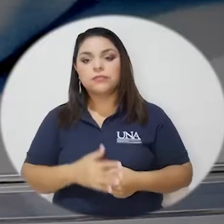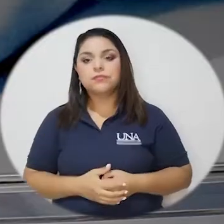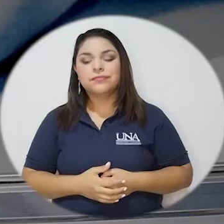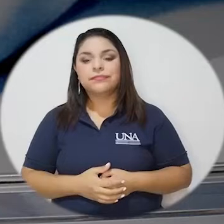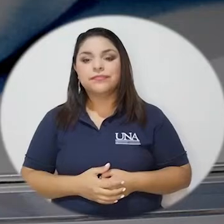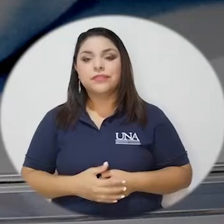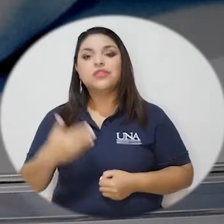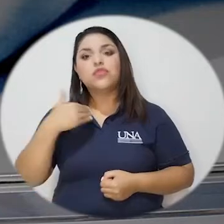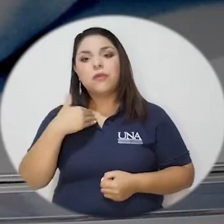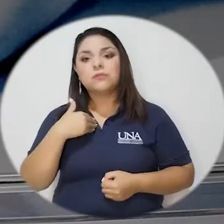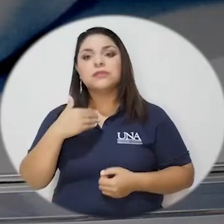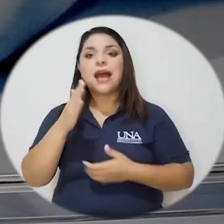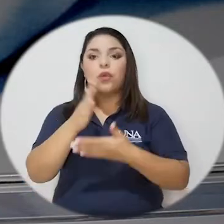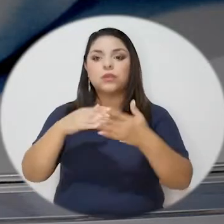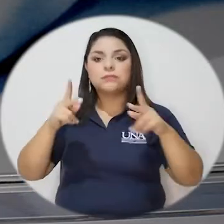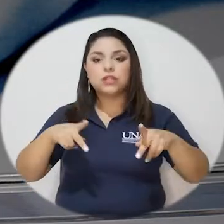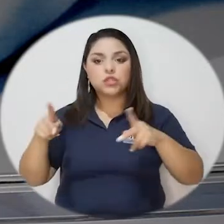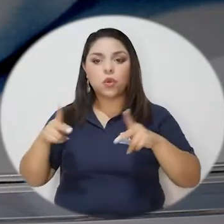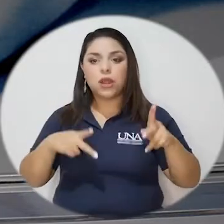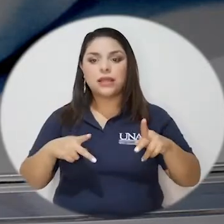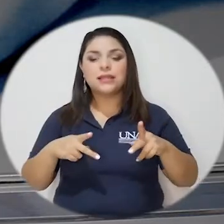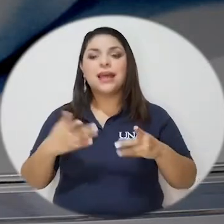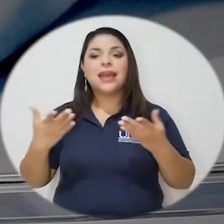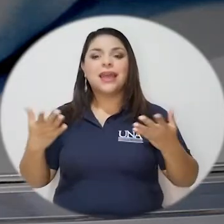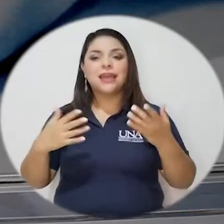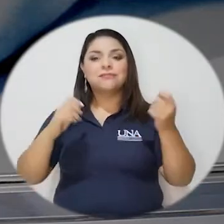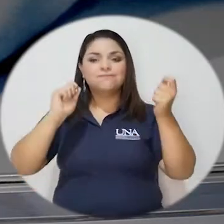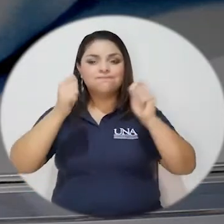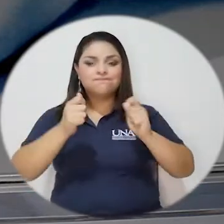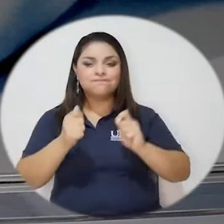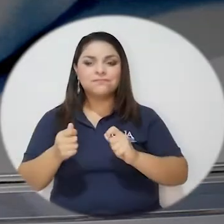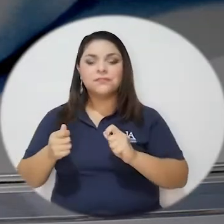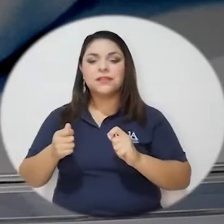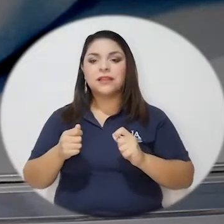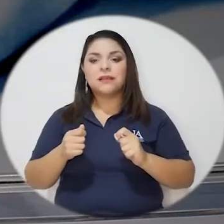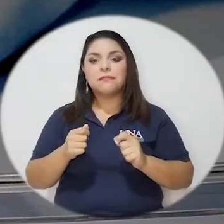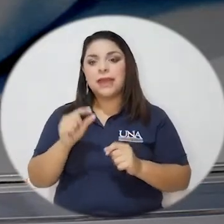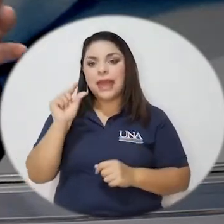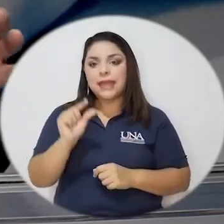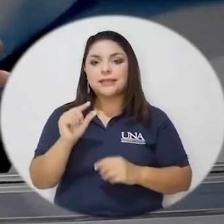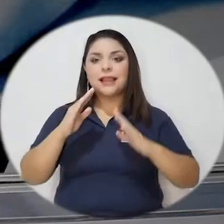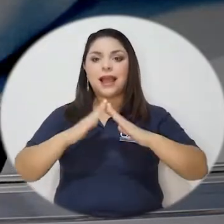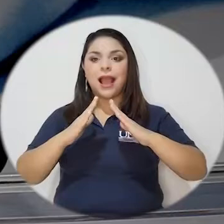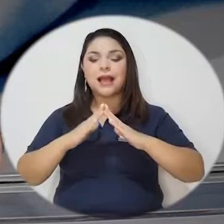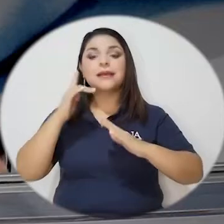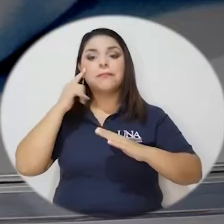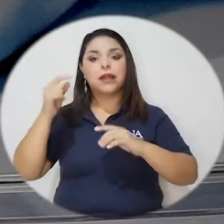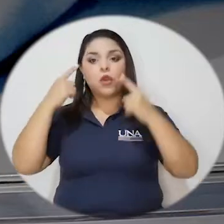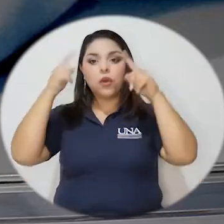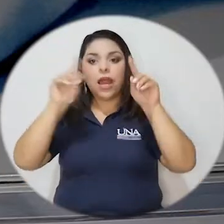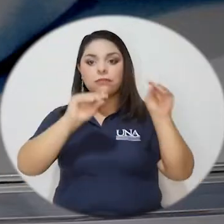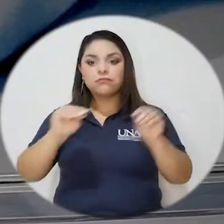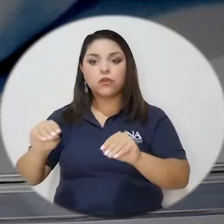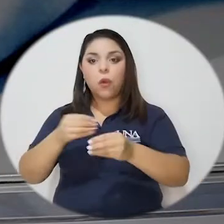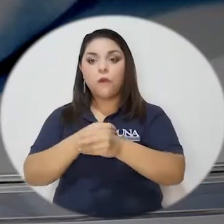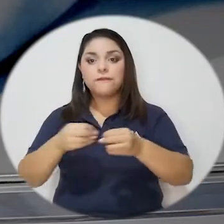tuvimos algunos tuvimos que hacer algunas remodelaciones mínimas en la casa para tener